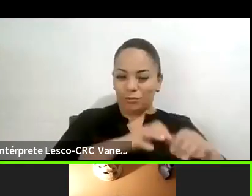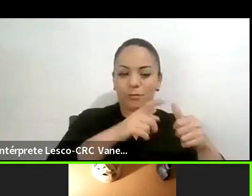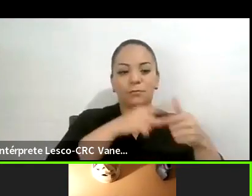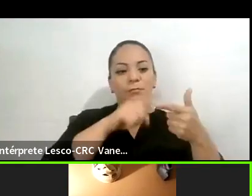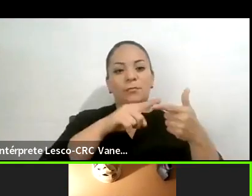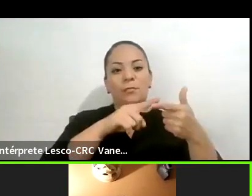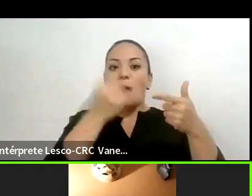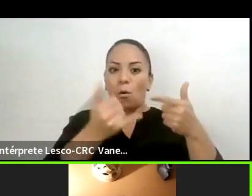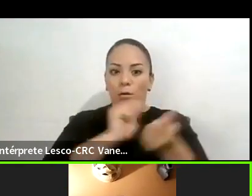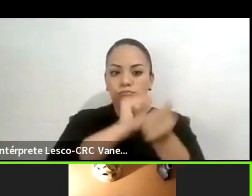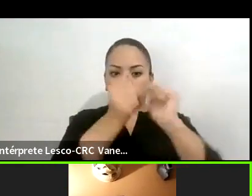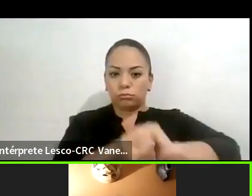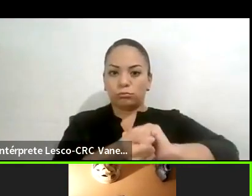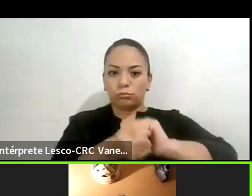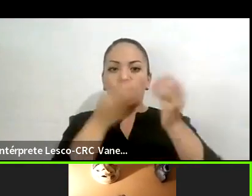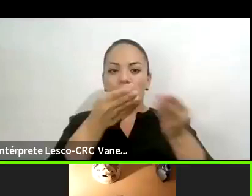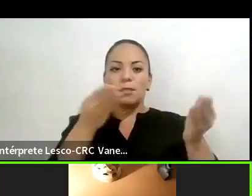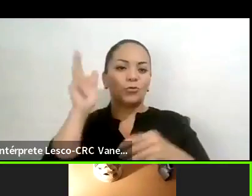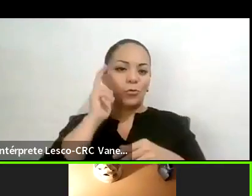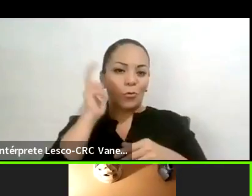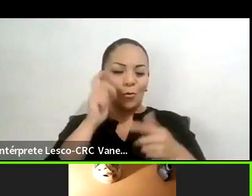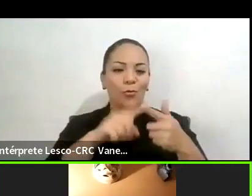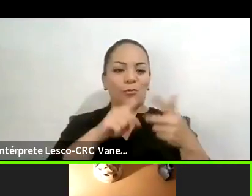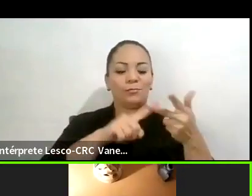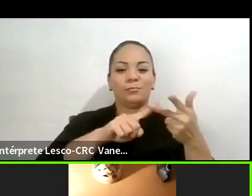sonoro, es un material visual,